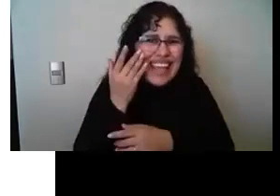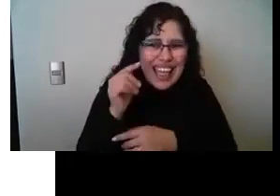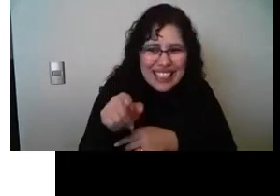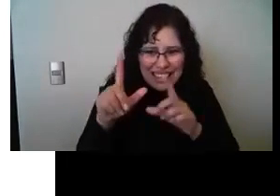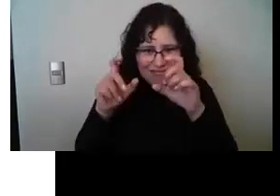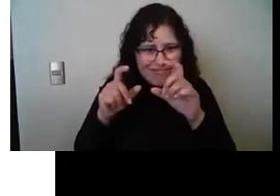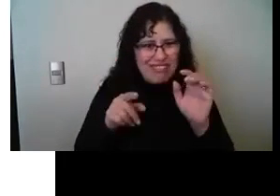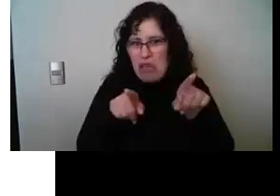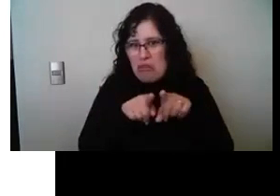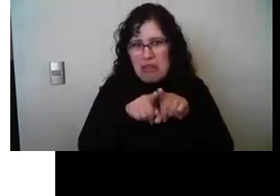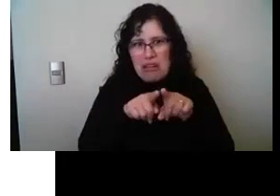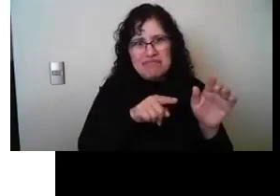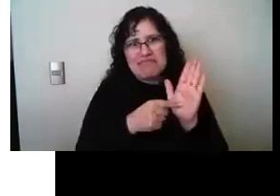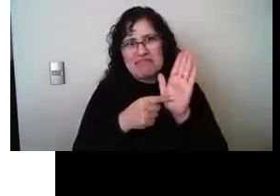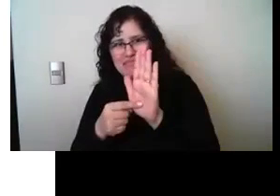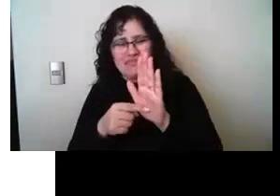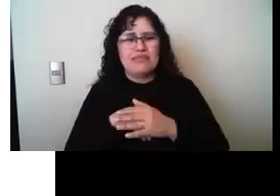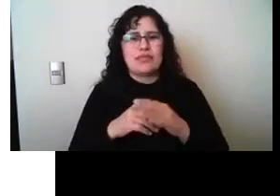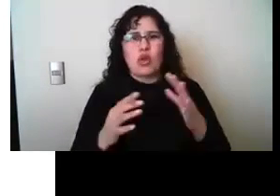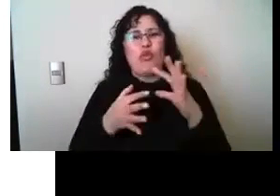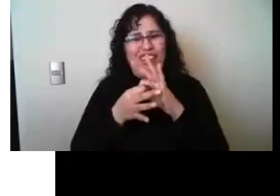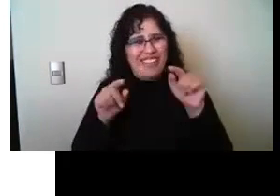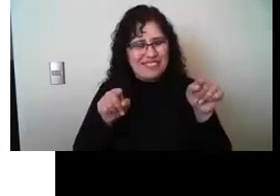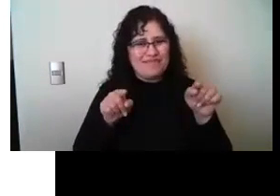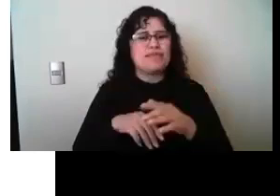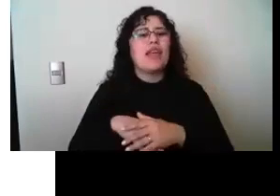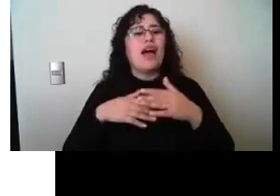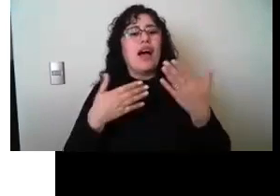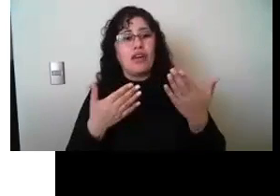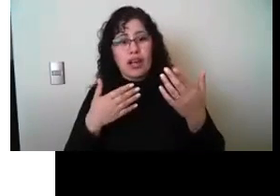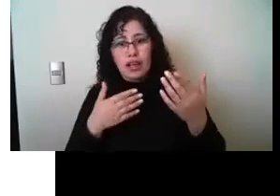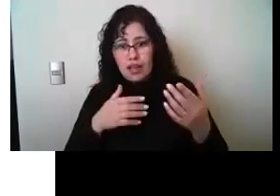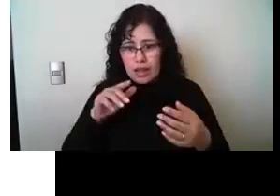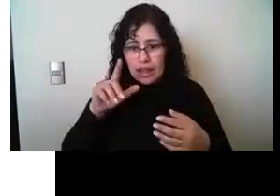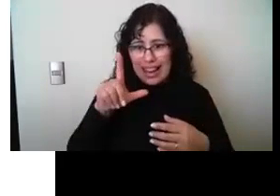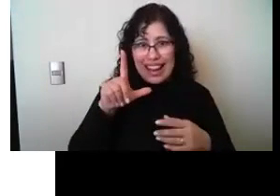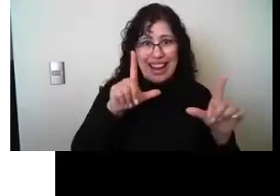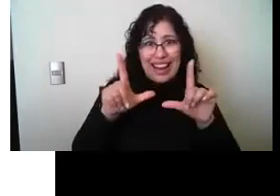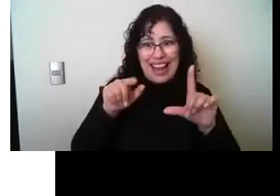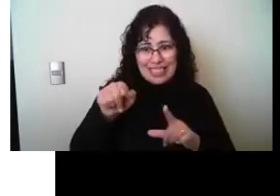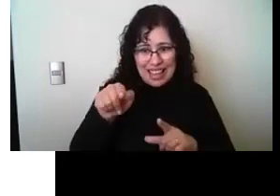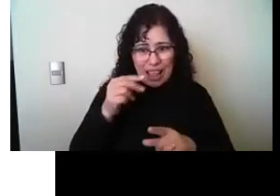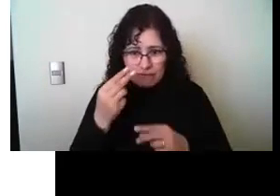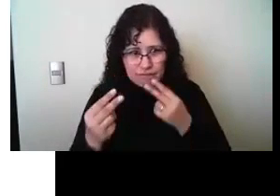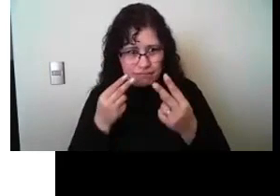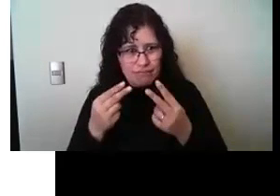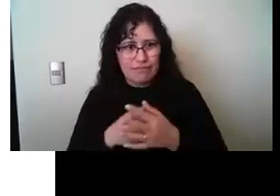olfatoria lateral. Esa que está ahí, la lateral, no es la medial.